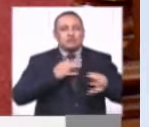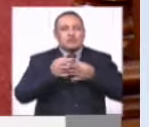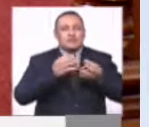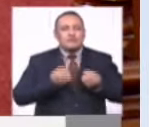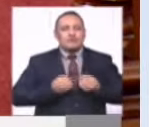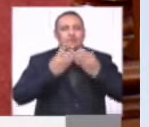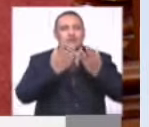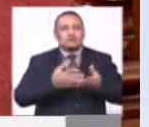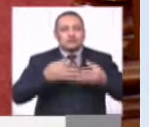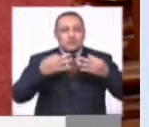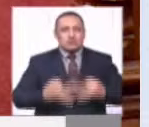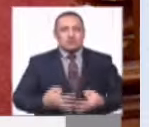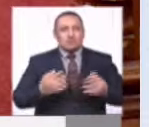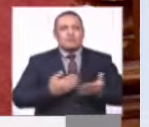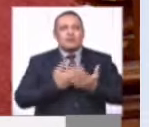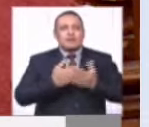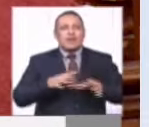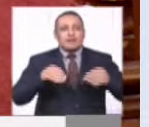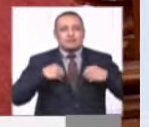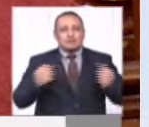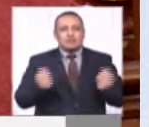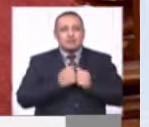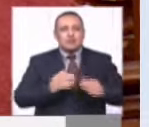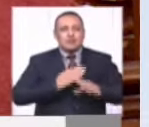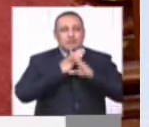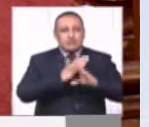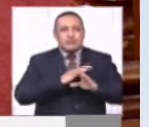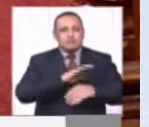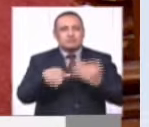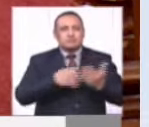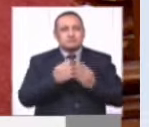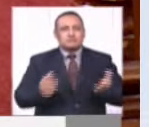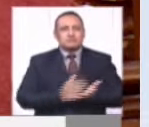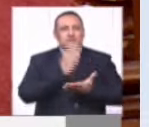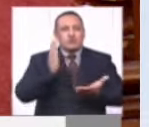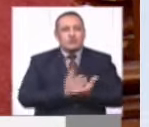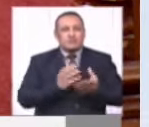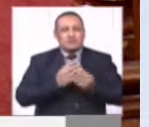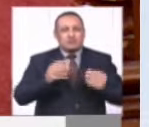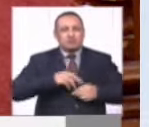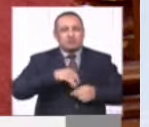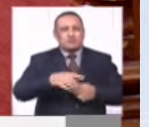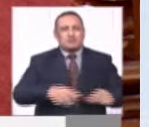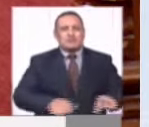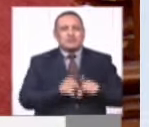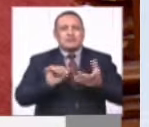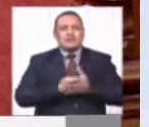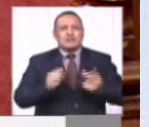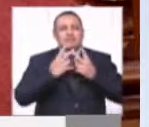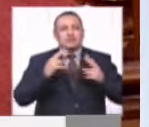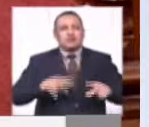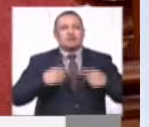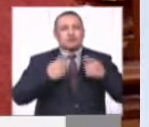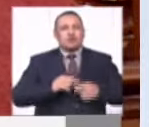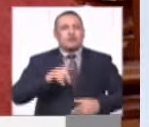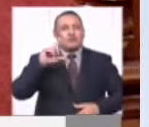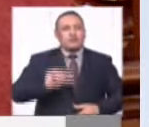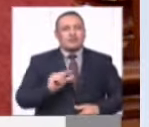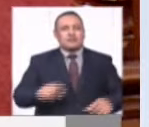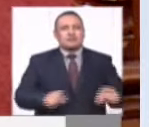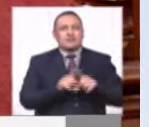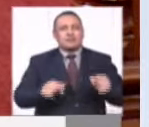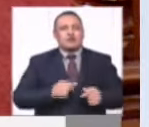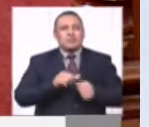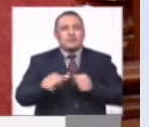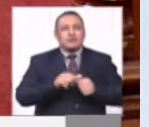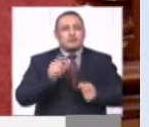efectivo que permita precisamente evitar este exceso de siembras que nos lleva a la sobreoferta y a que bajen los precios